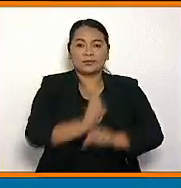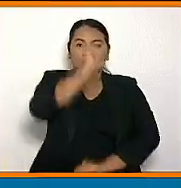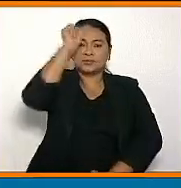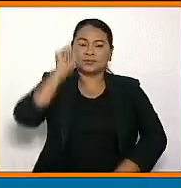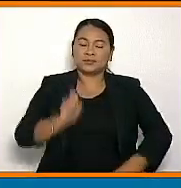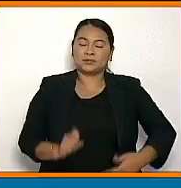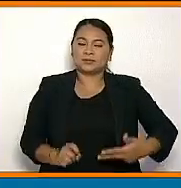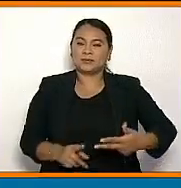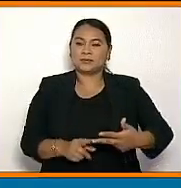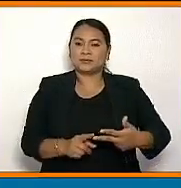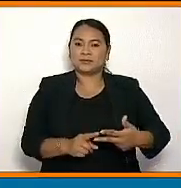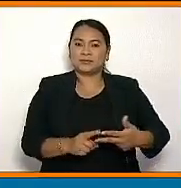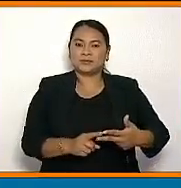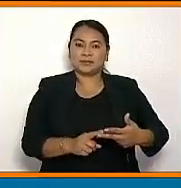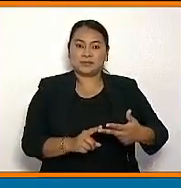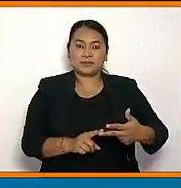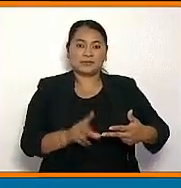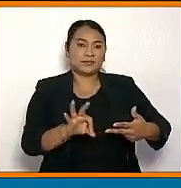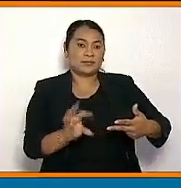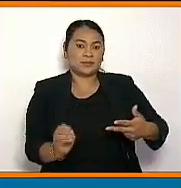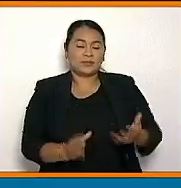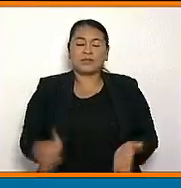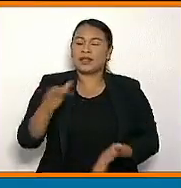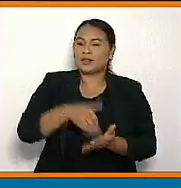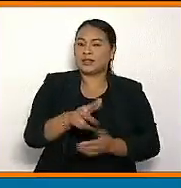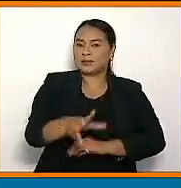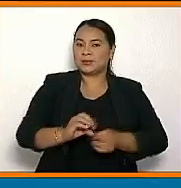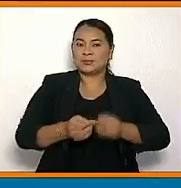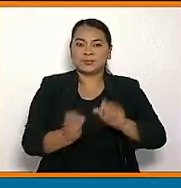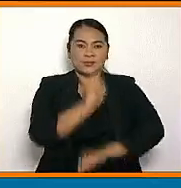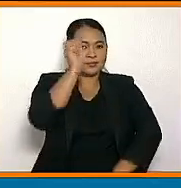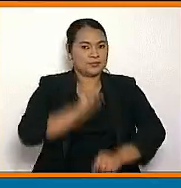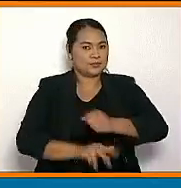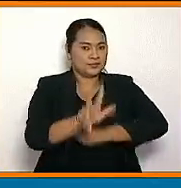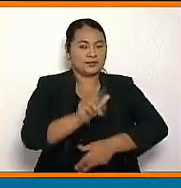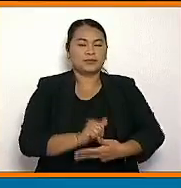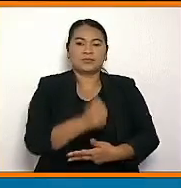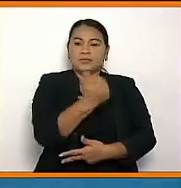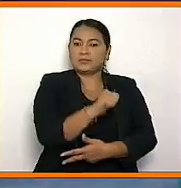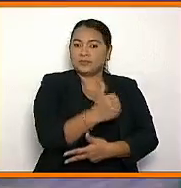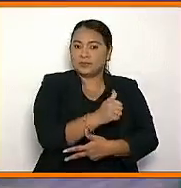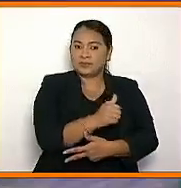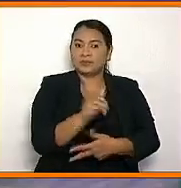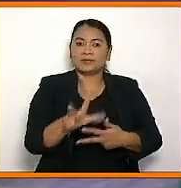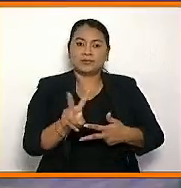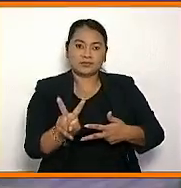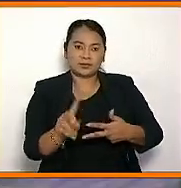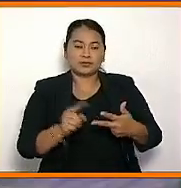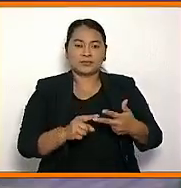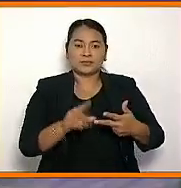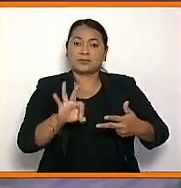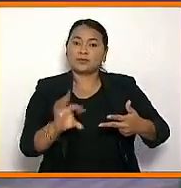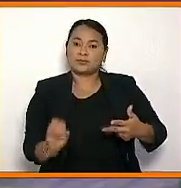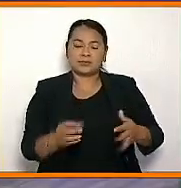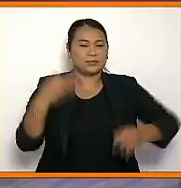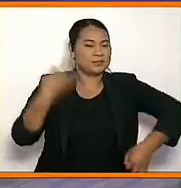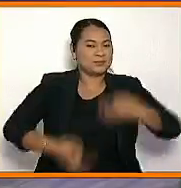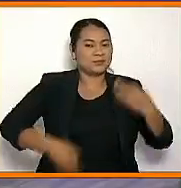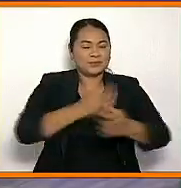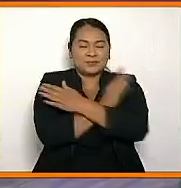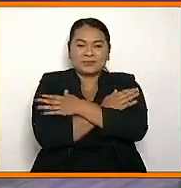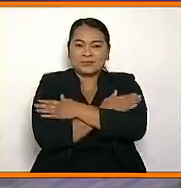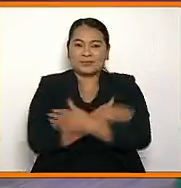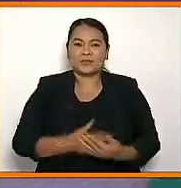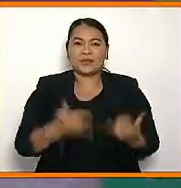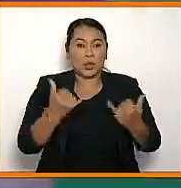ganador. Este es el 90, los números ganadores en Pega 3 son 10, 32 y 90. Muchas felicidades.